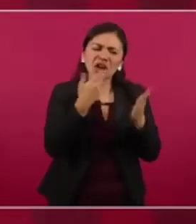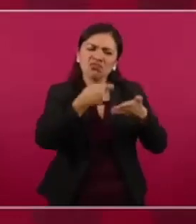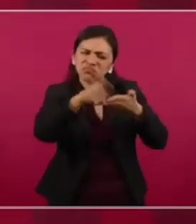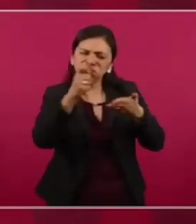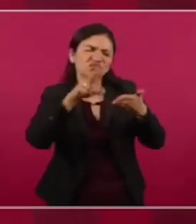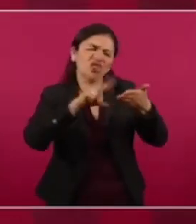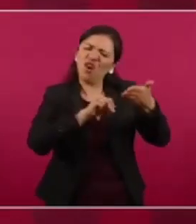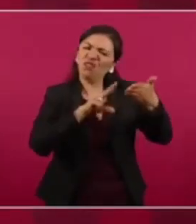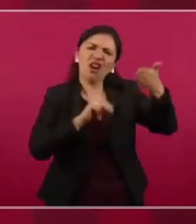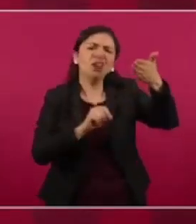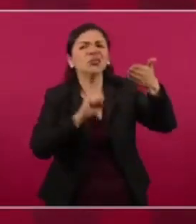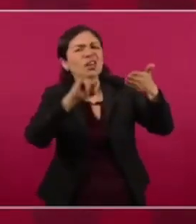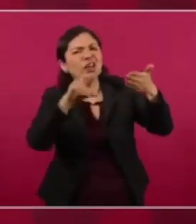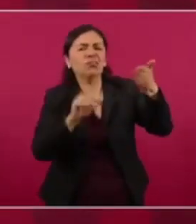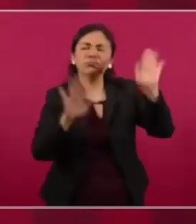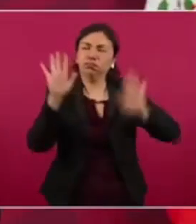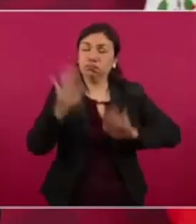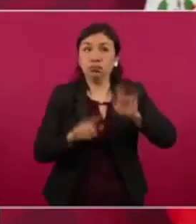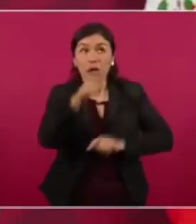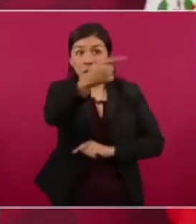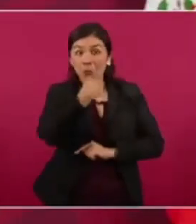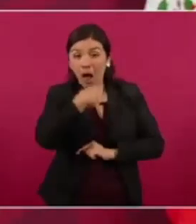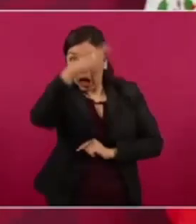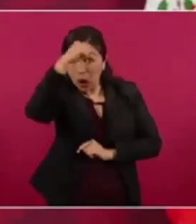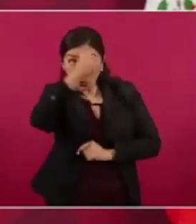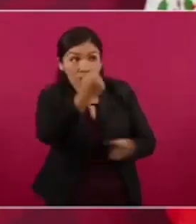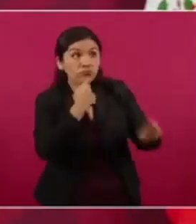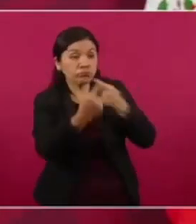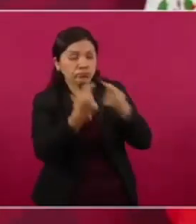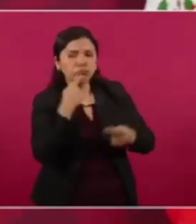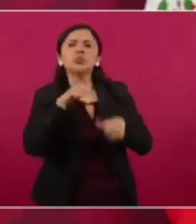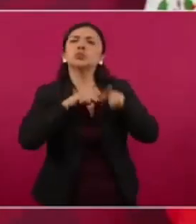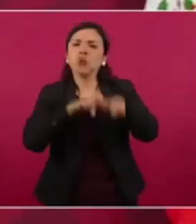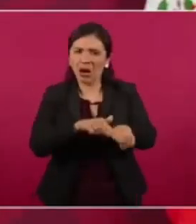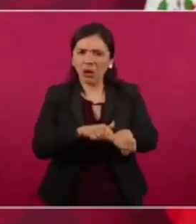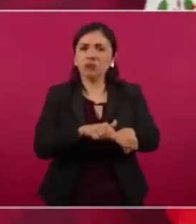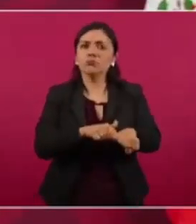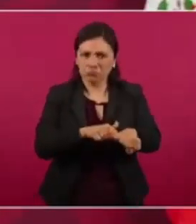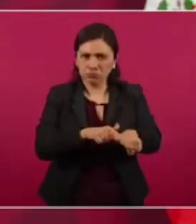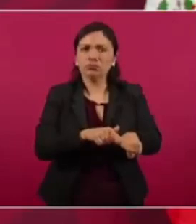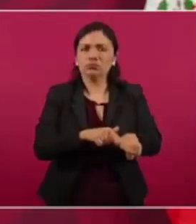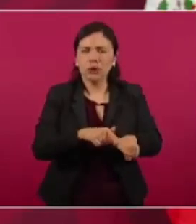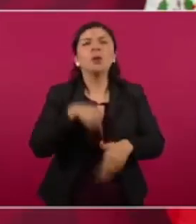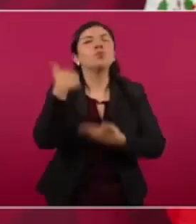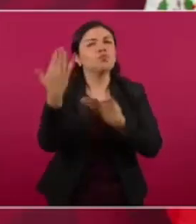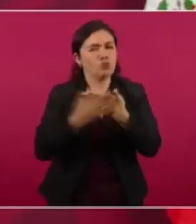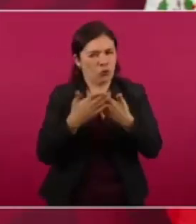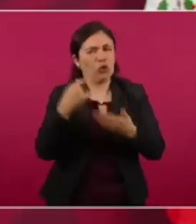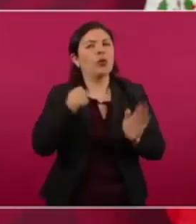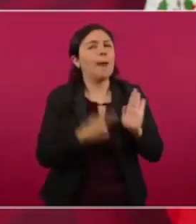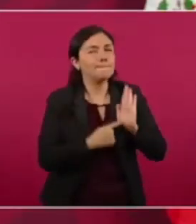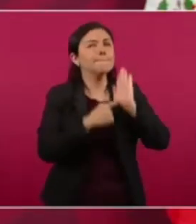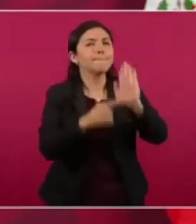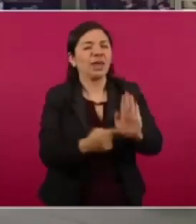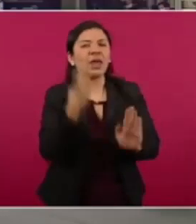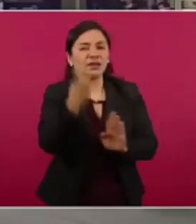Y en lo que estamos de acuerdo, vámonos hacia adelante. Y ya vamos a presentarles el informe.